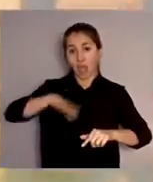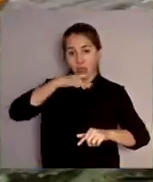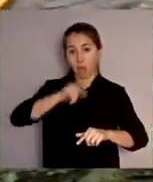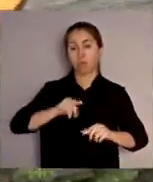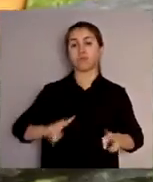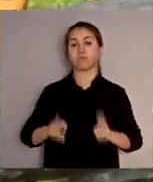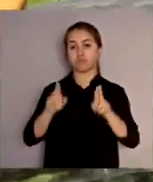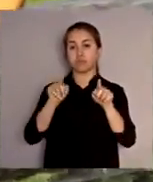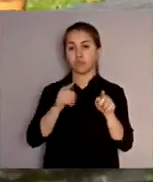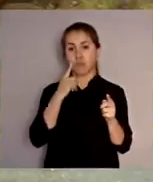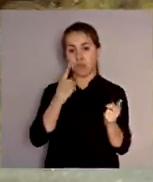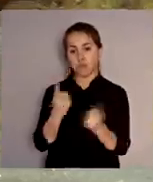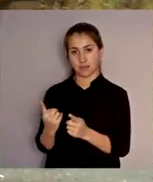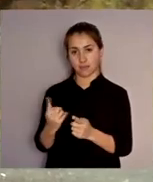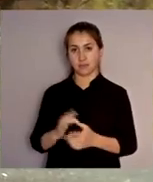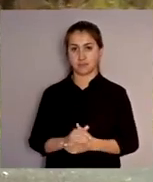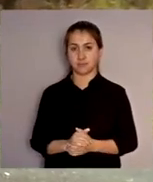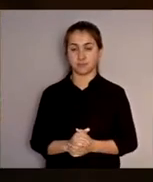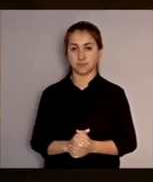esta.